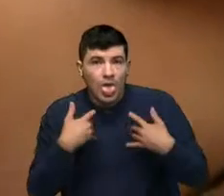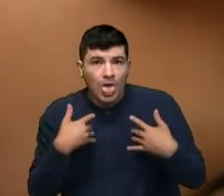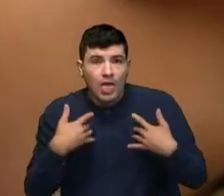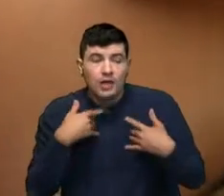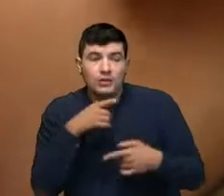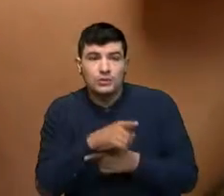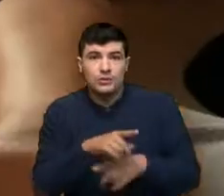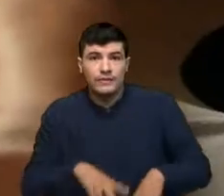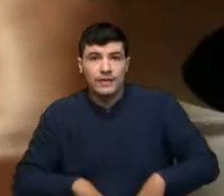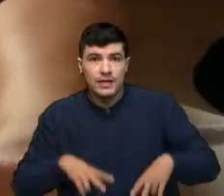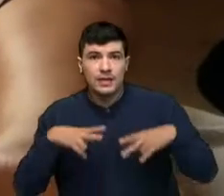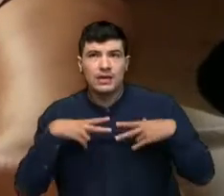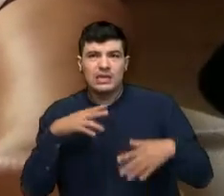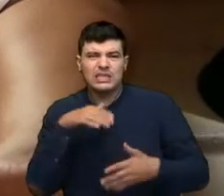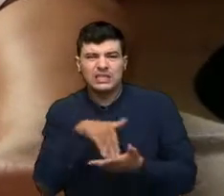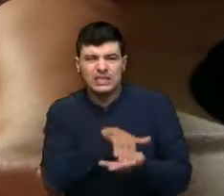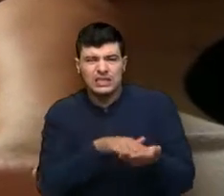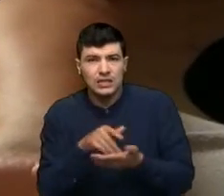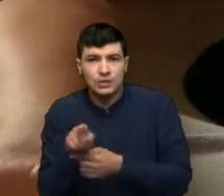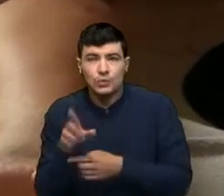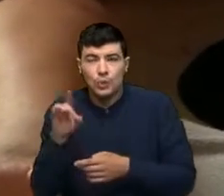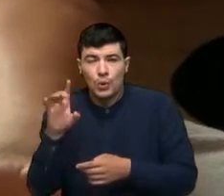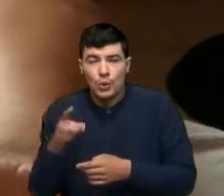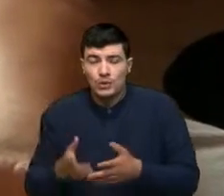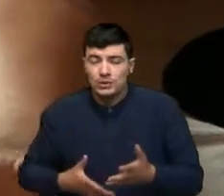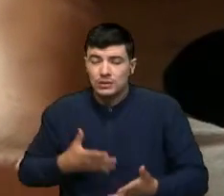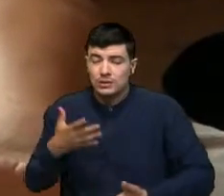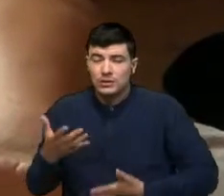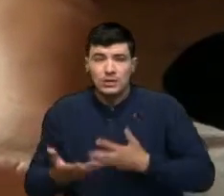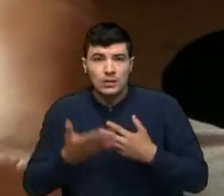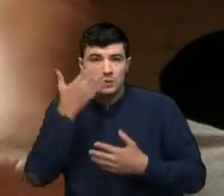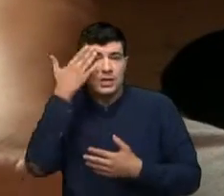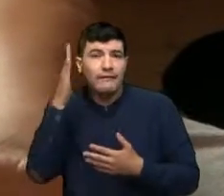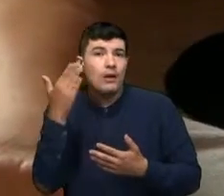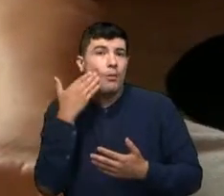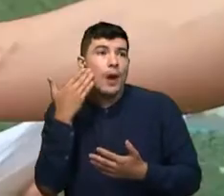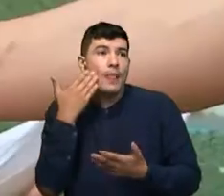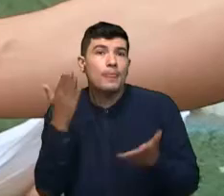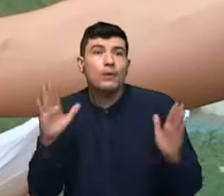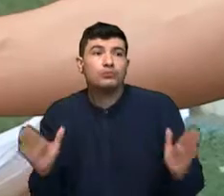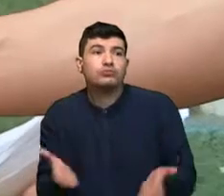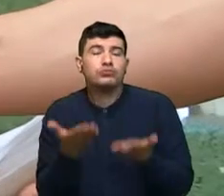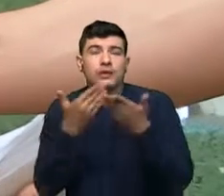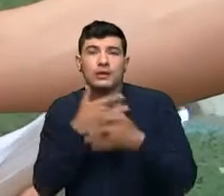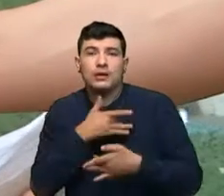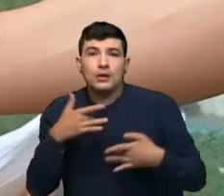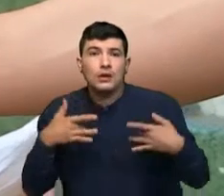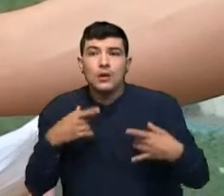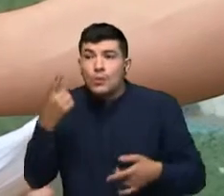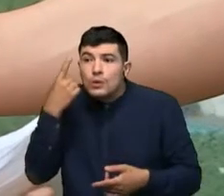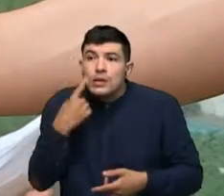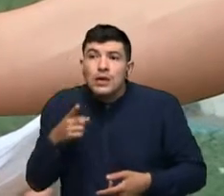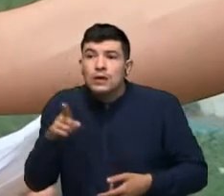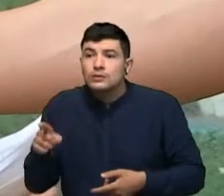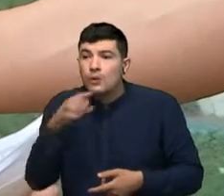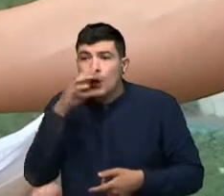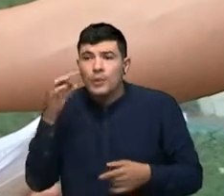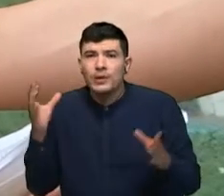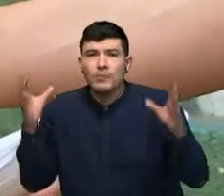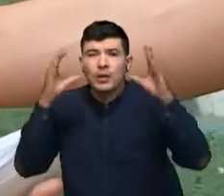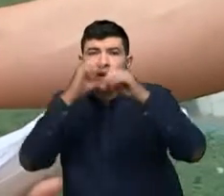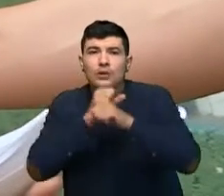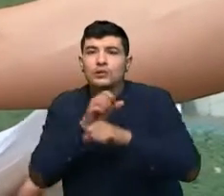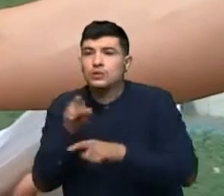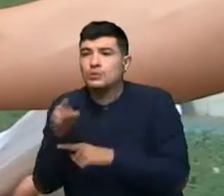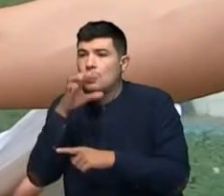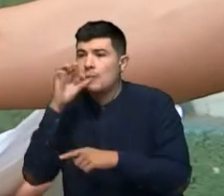de vida ha desmejorado y sus dolores van y vienen sin tener claridad de cuándo podría mejorar. Un día de él es torturante porque él por las noches casi no